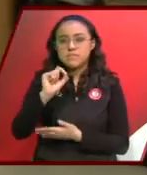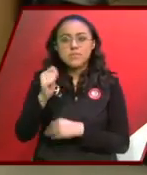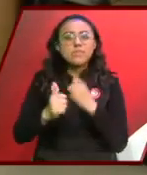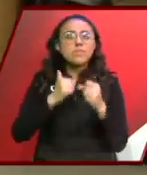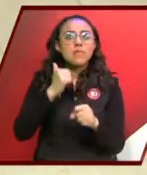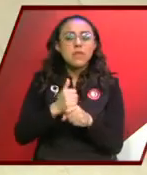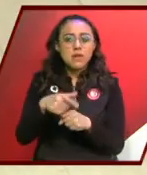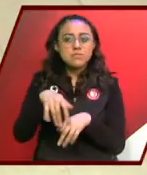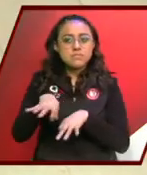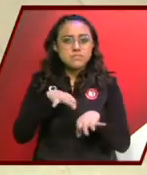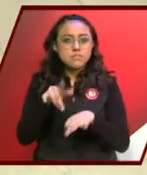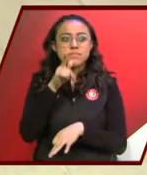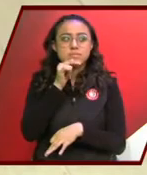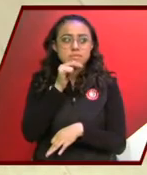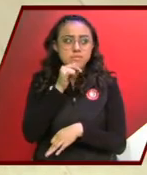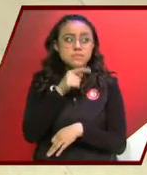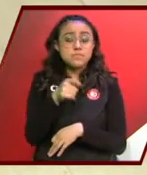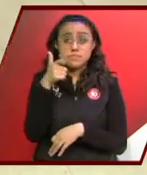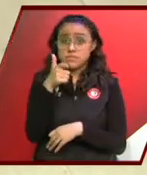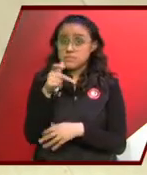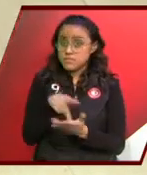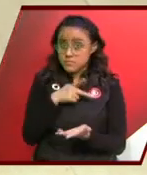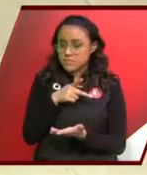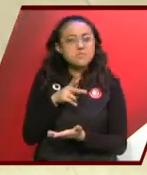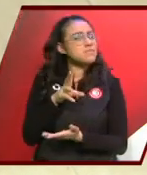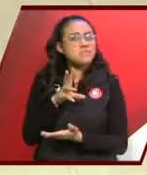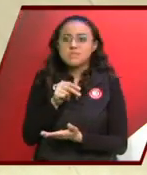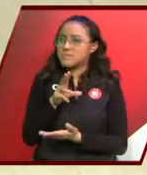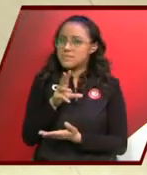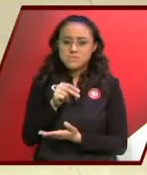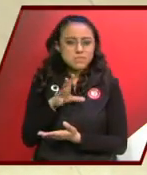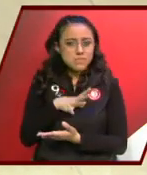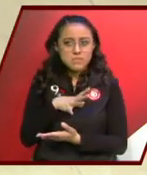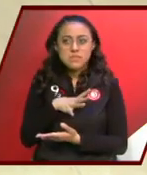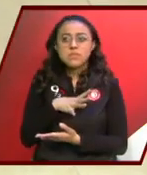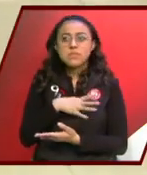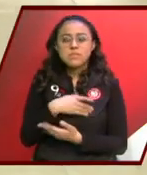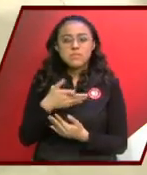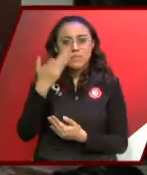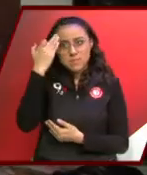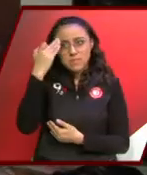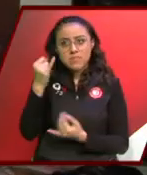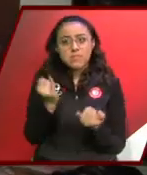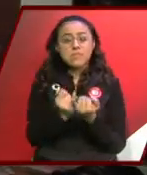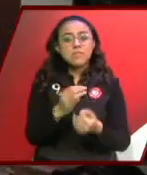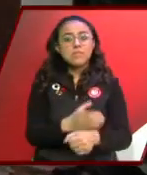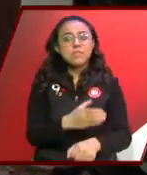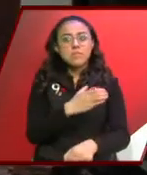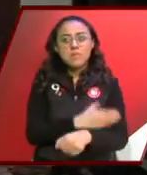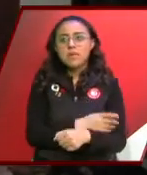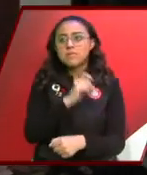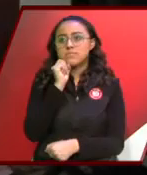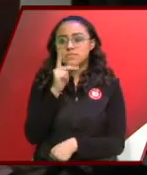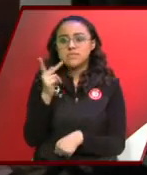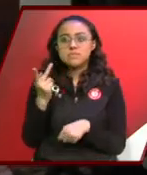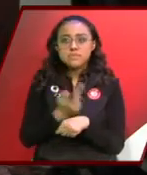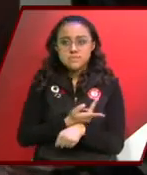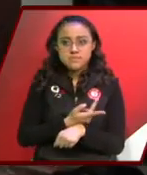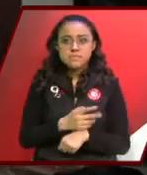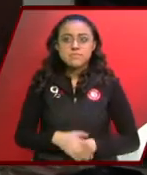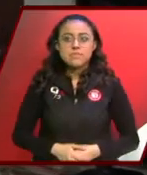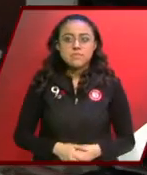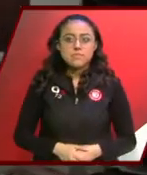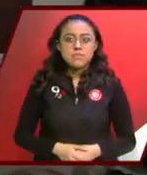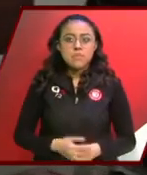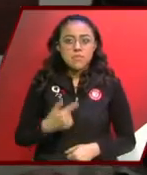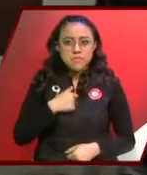de ser policía, no es la primera vez que le ocurre. Además, asegura que muchos de sus compañeros están en la misma situación. Me